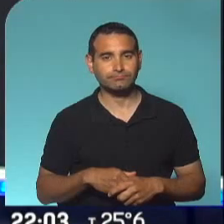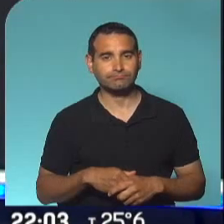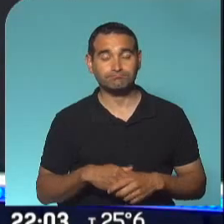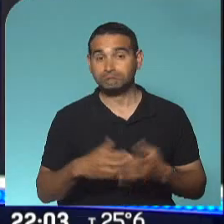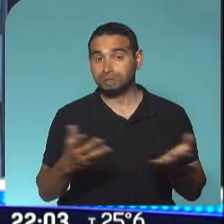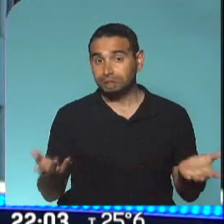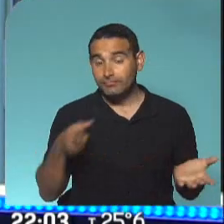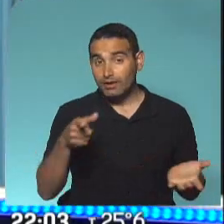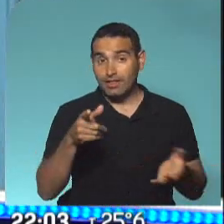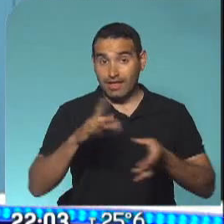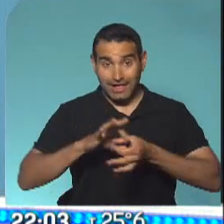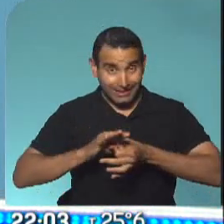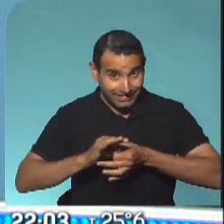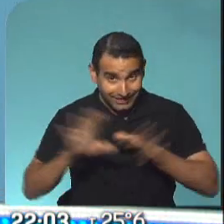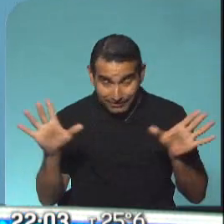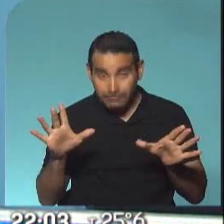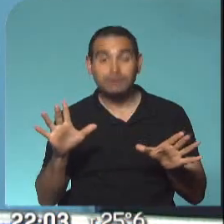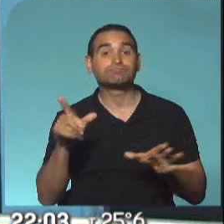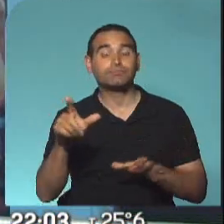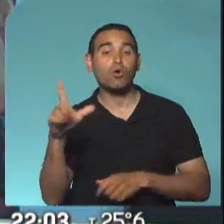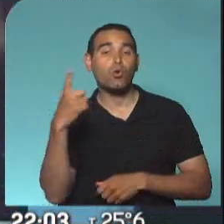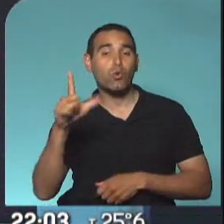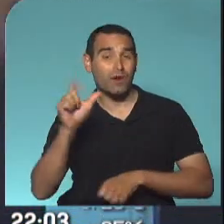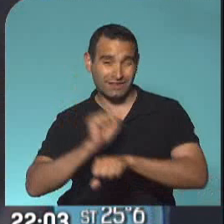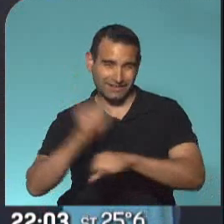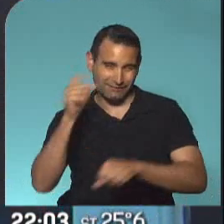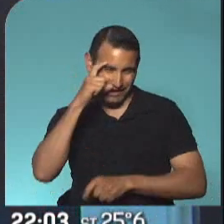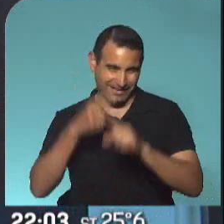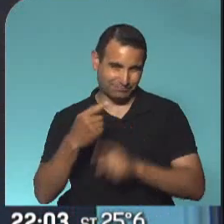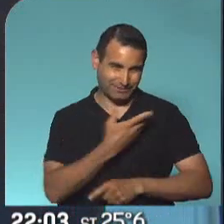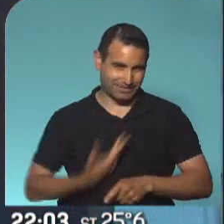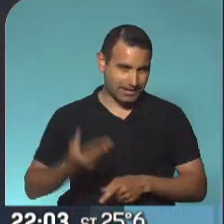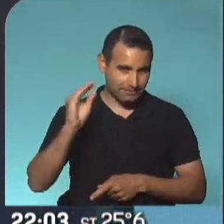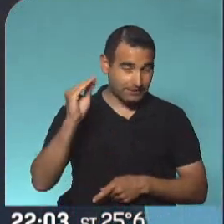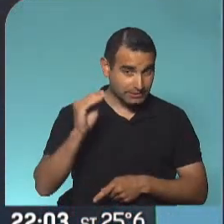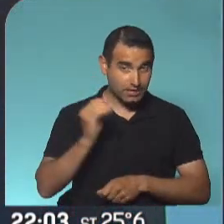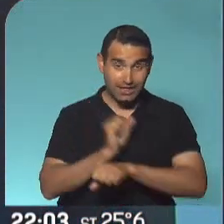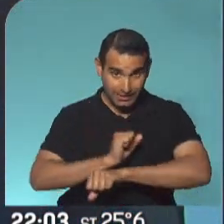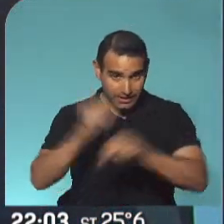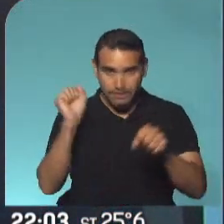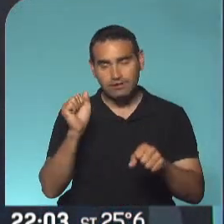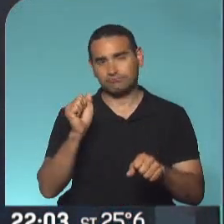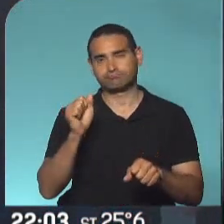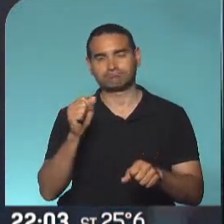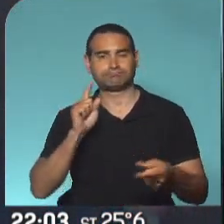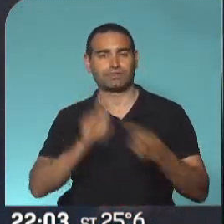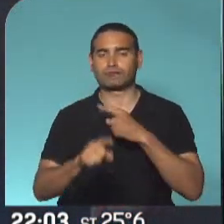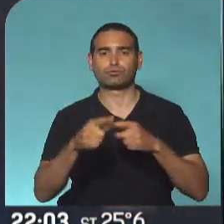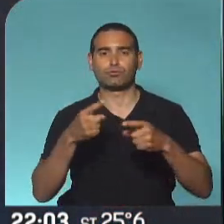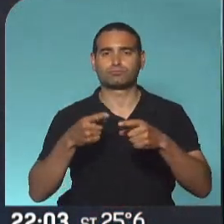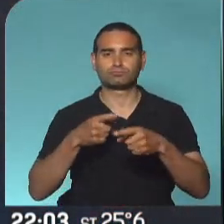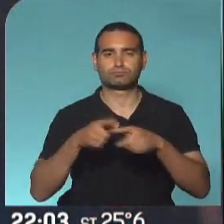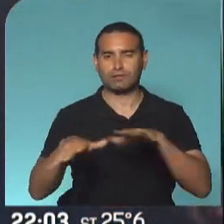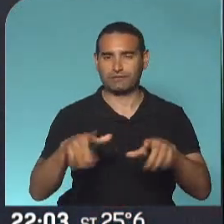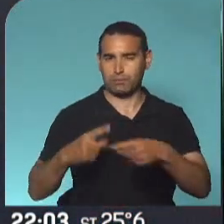Apenas recuperó la libertad, Lula da Silva, el expresidente de Brasil, retomó la agenda política. Ayer, jueves